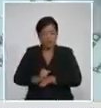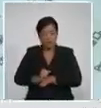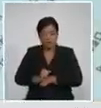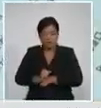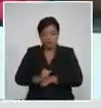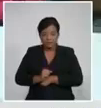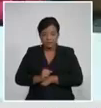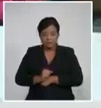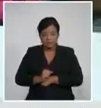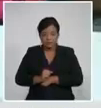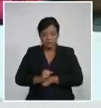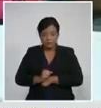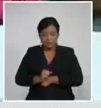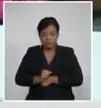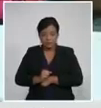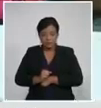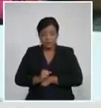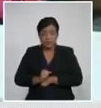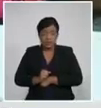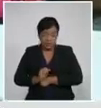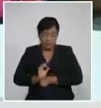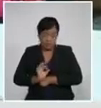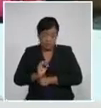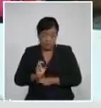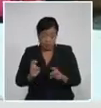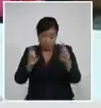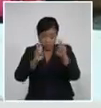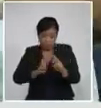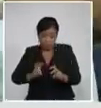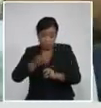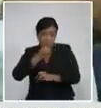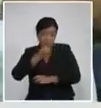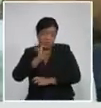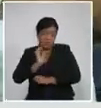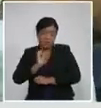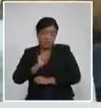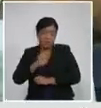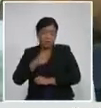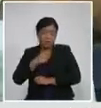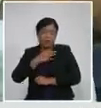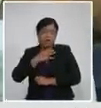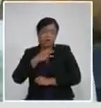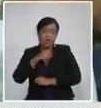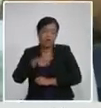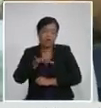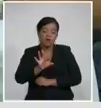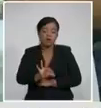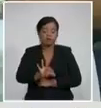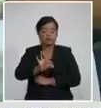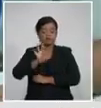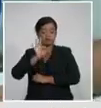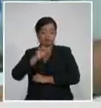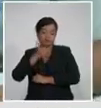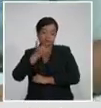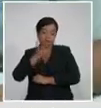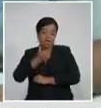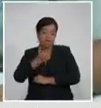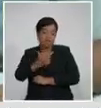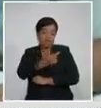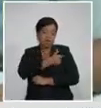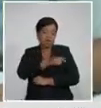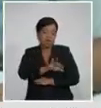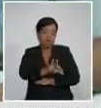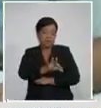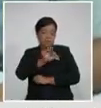las investigaciones yo pudiera en un momento, bueno, escoger determinados voluntarios para el